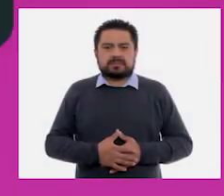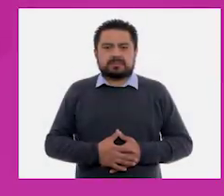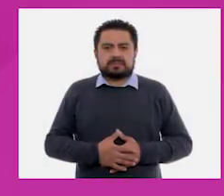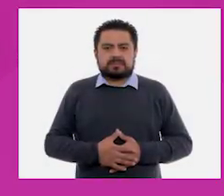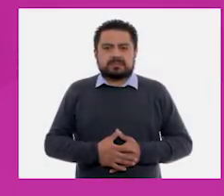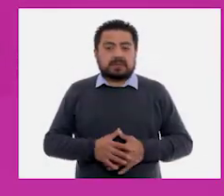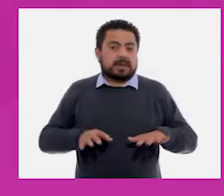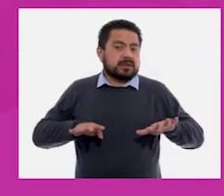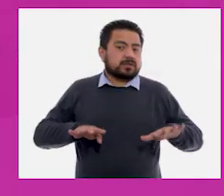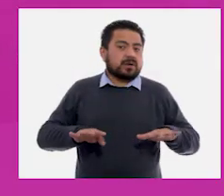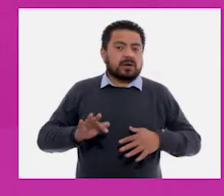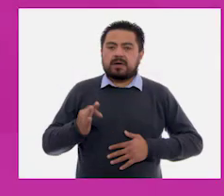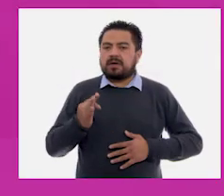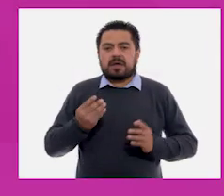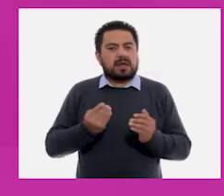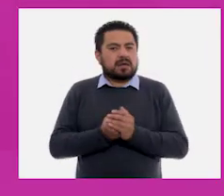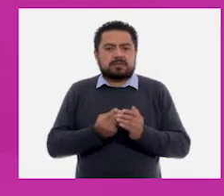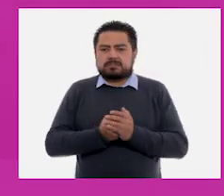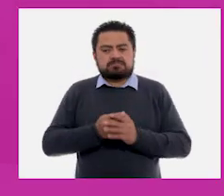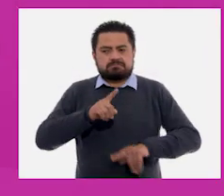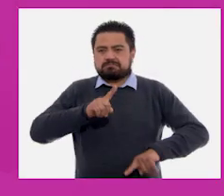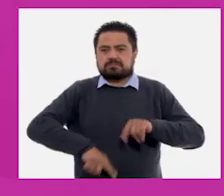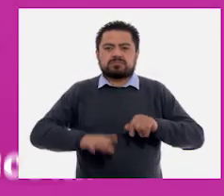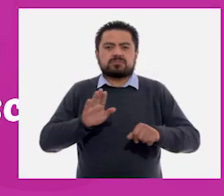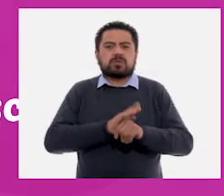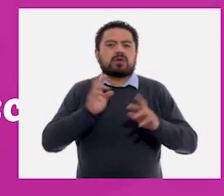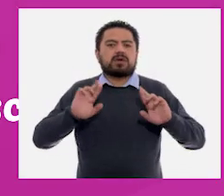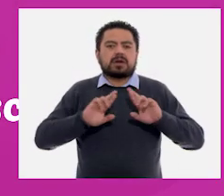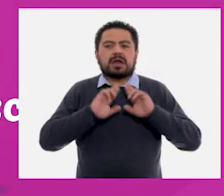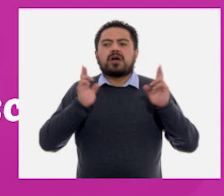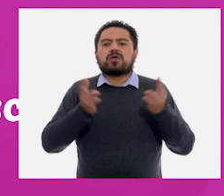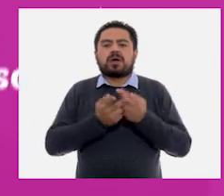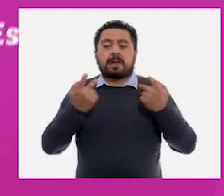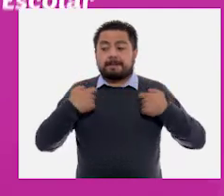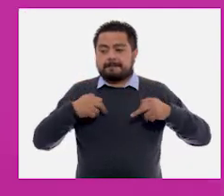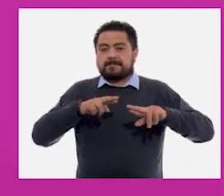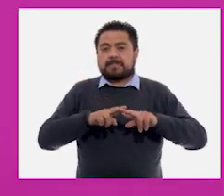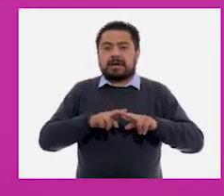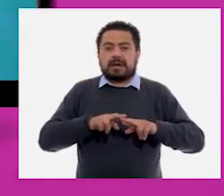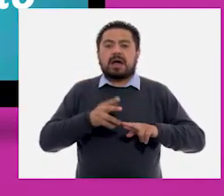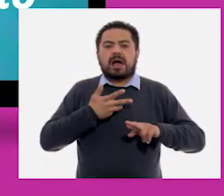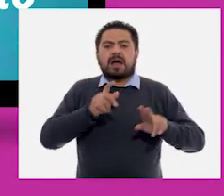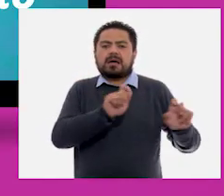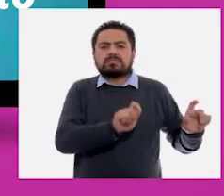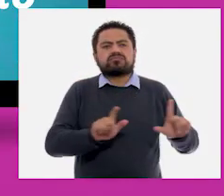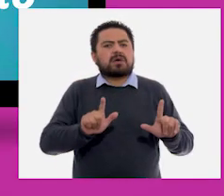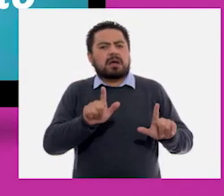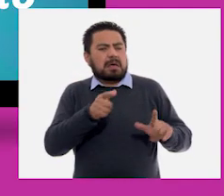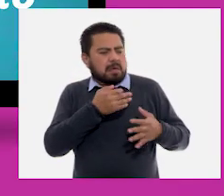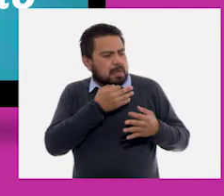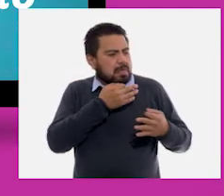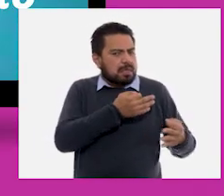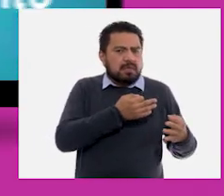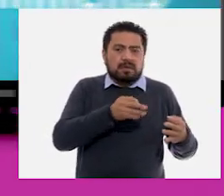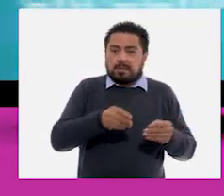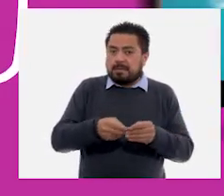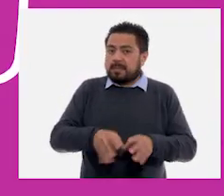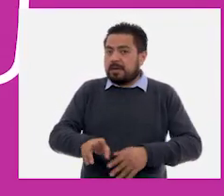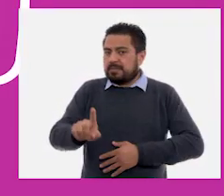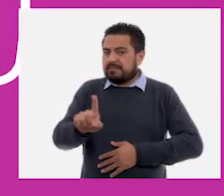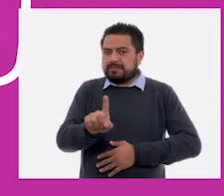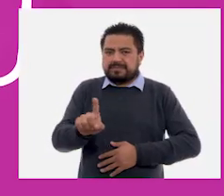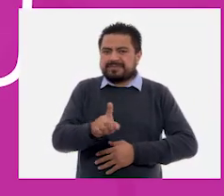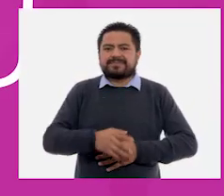El 19 de febrero no habrá clases porque hay Consejo Técnico Escolar, así que tendremos programación de entretenimiento. No te la